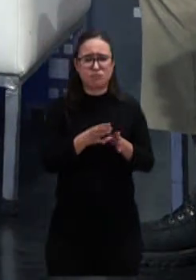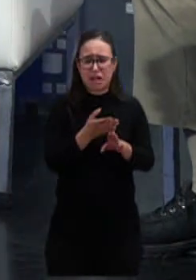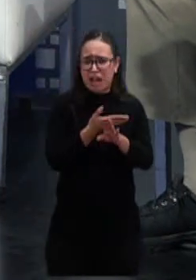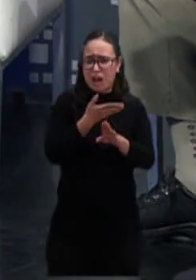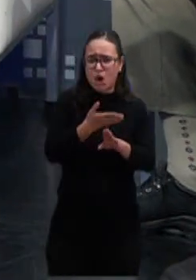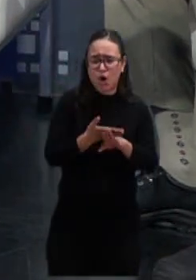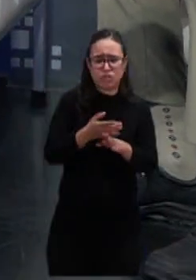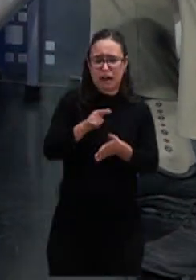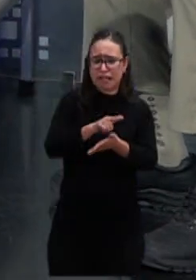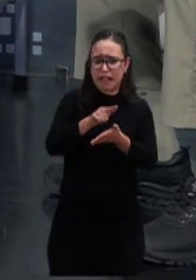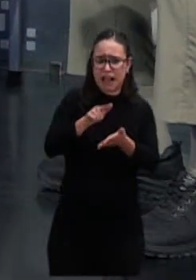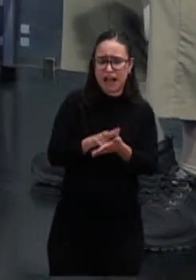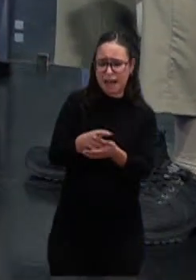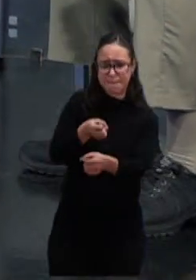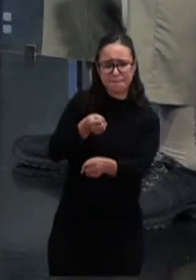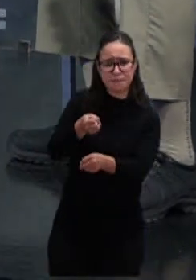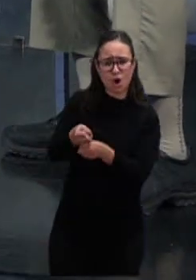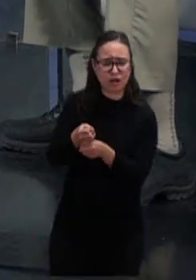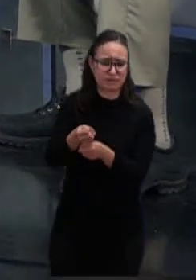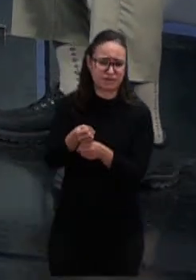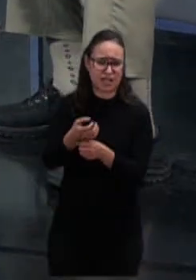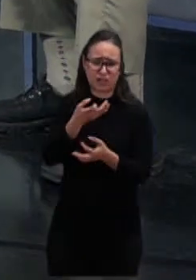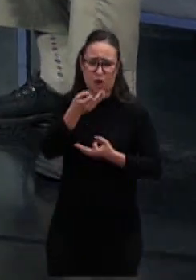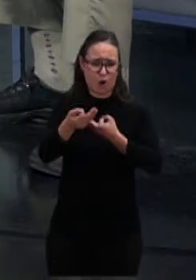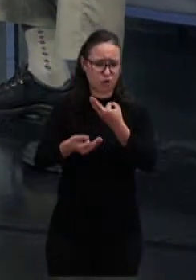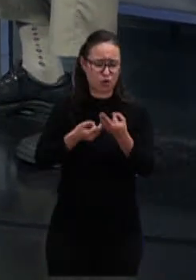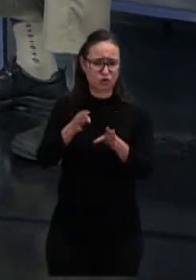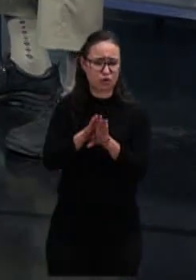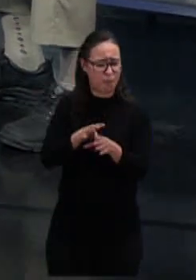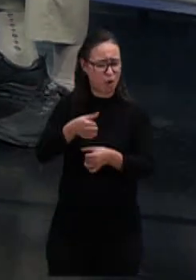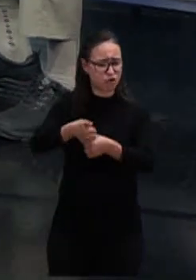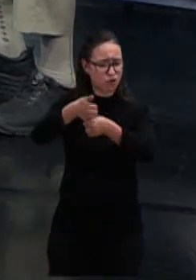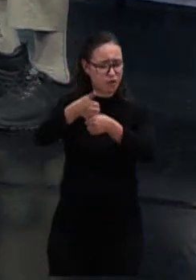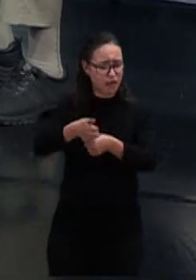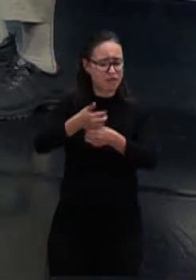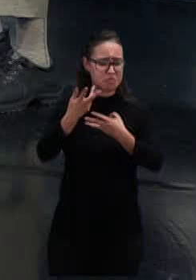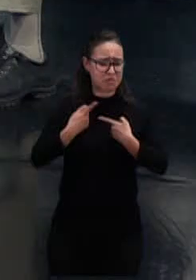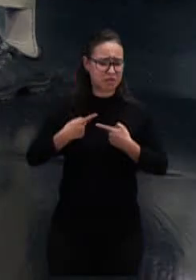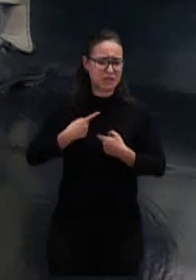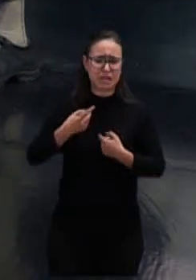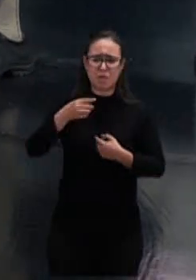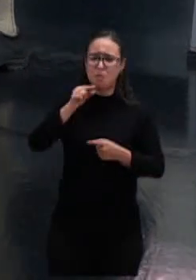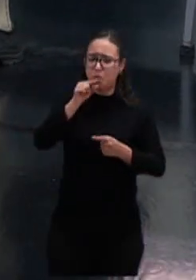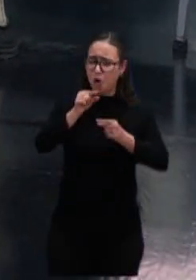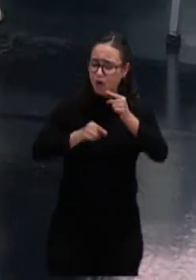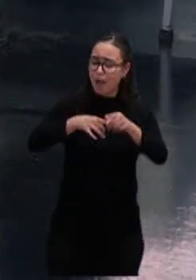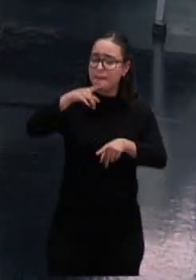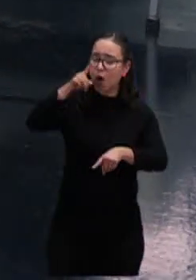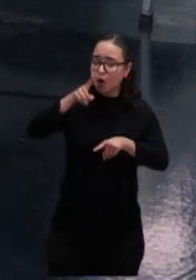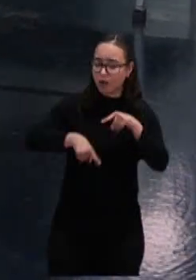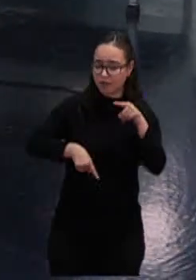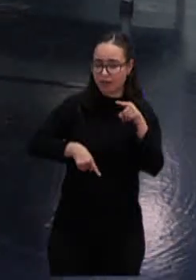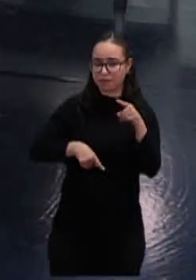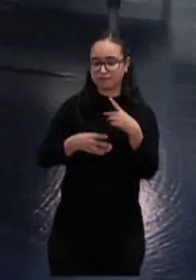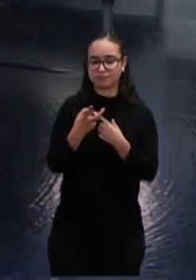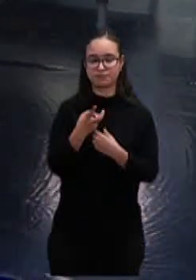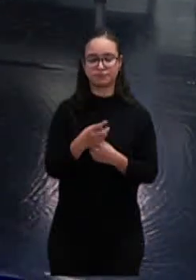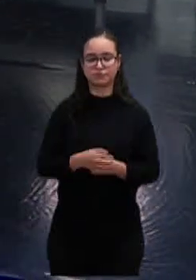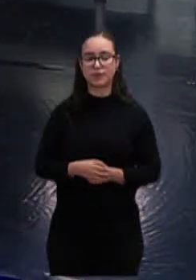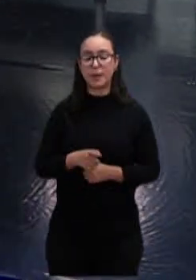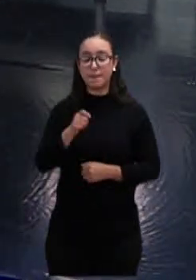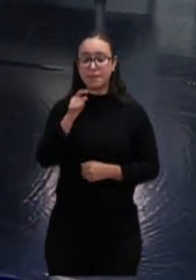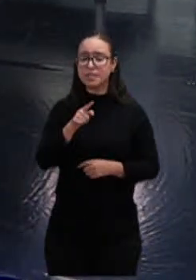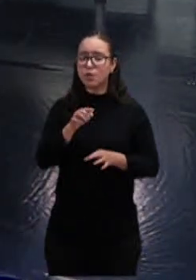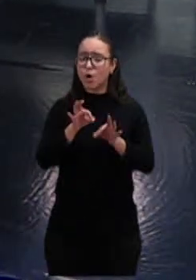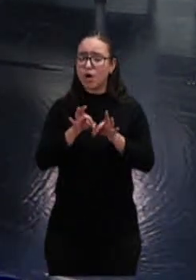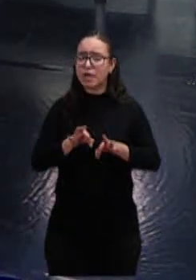violentas y que nos dañan a todos como sociedad y las erradicando tratar de inhibir las una forma también de